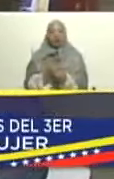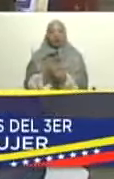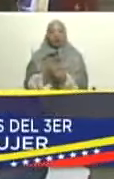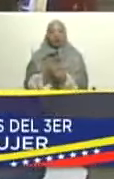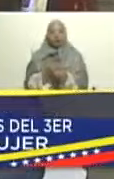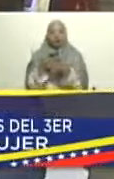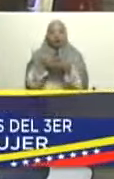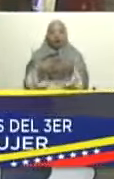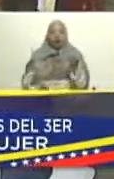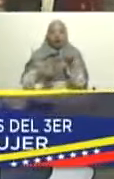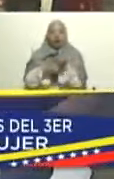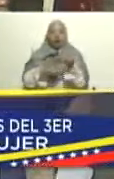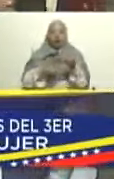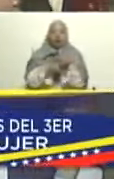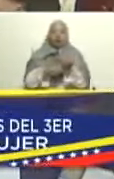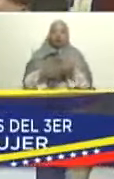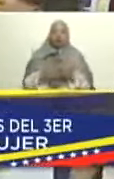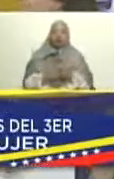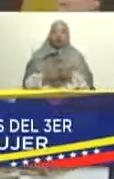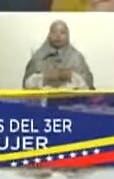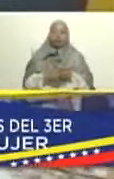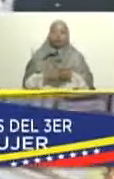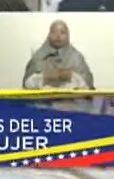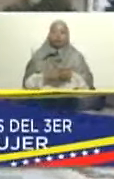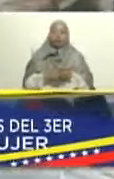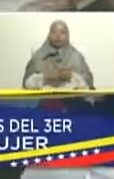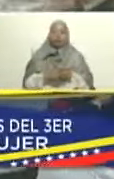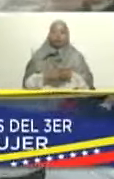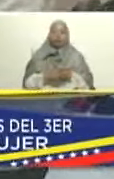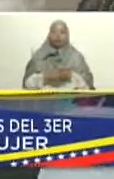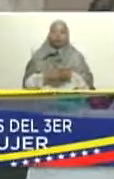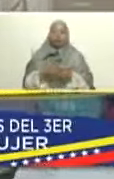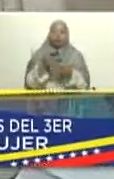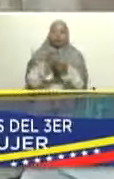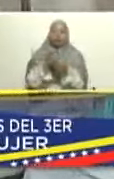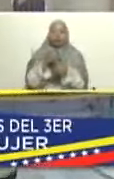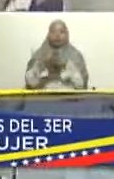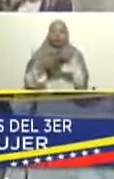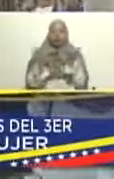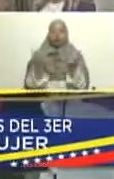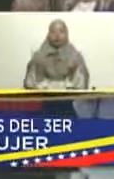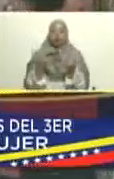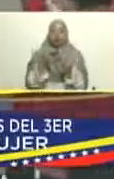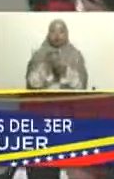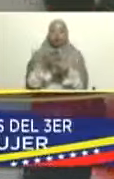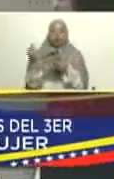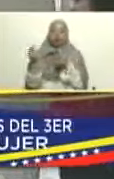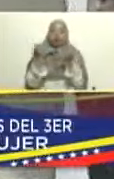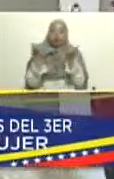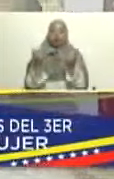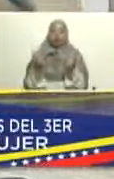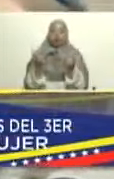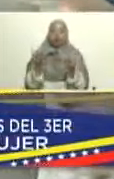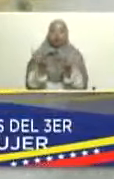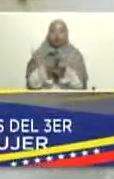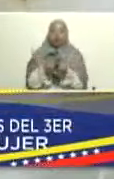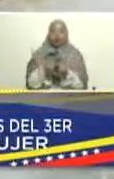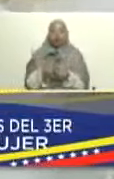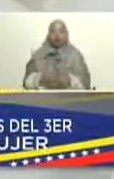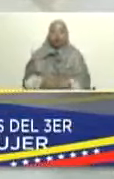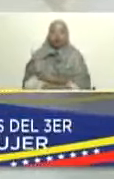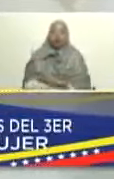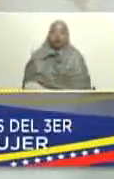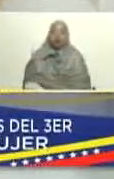con todo el apoyo. Claro que sí. Me voy aquí al frente, ya voy para allá. Porque aquí al frente también tenemos, mira, ¿ah?